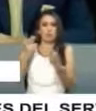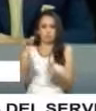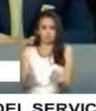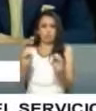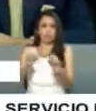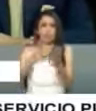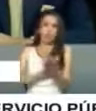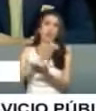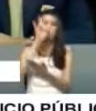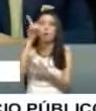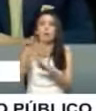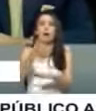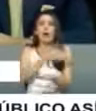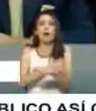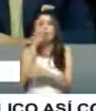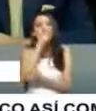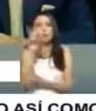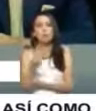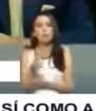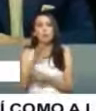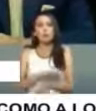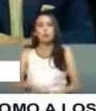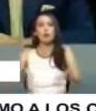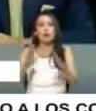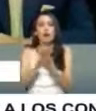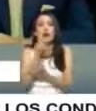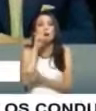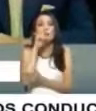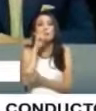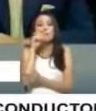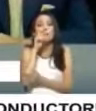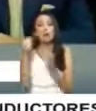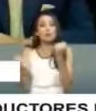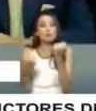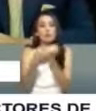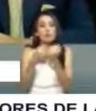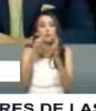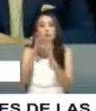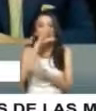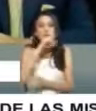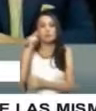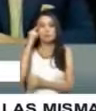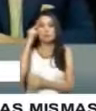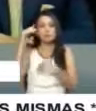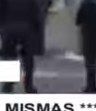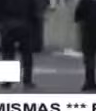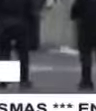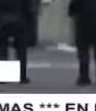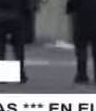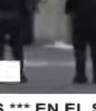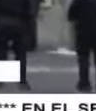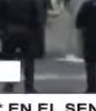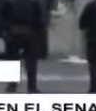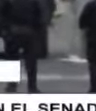Electoral y los diferentes ministros. Él ha reiterado que esto ya no tiene nada que ver con la elevación de los